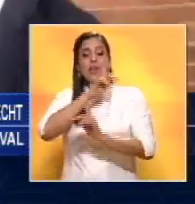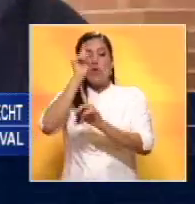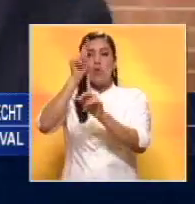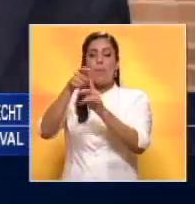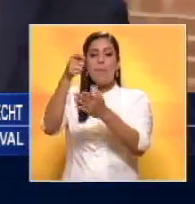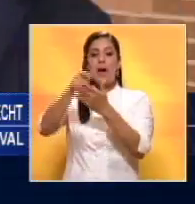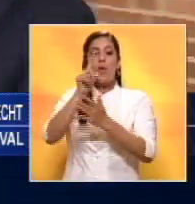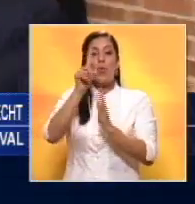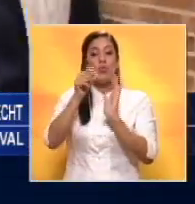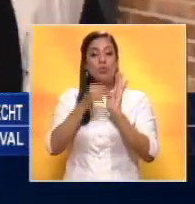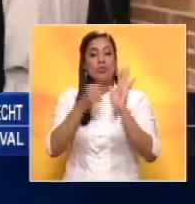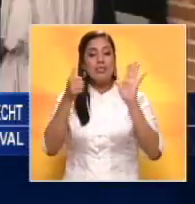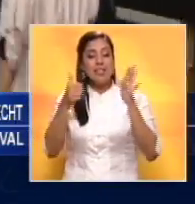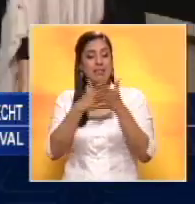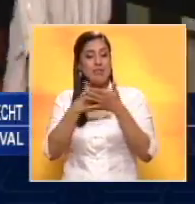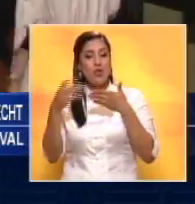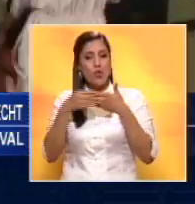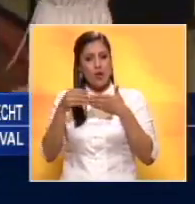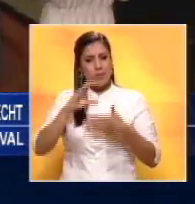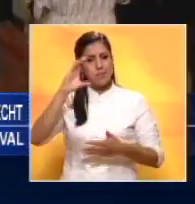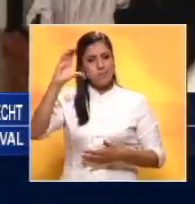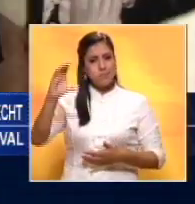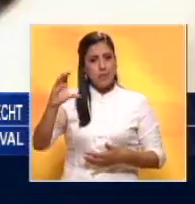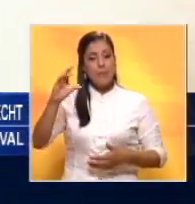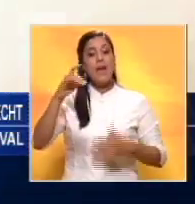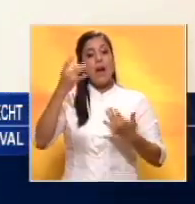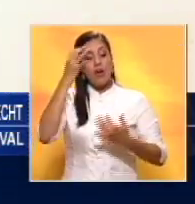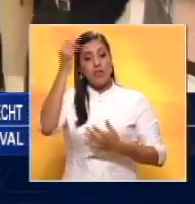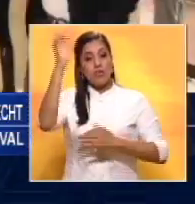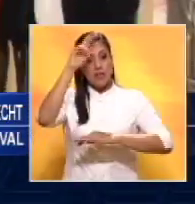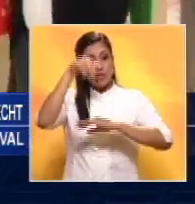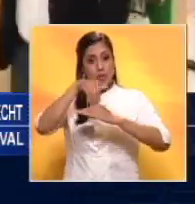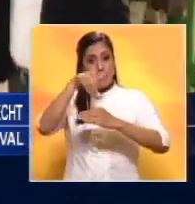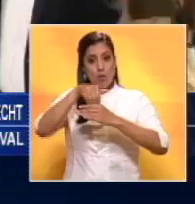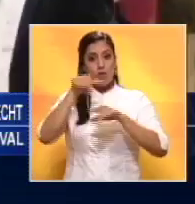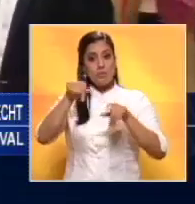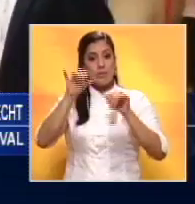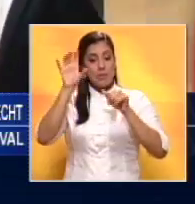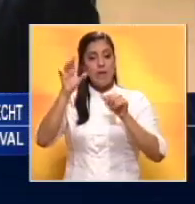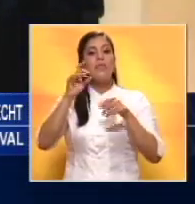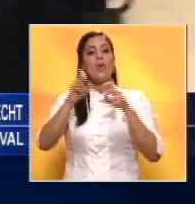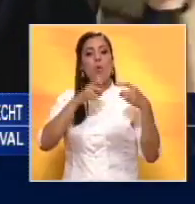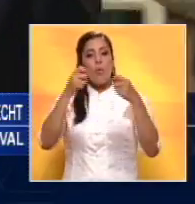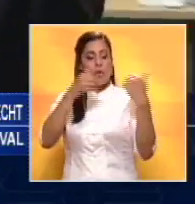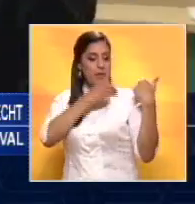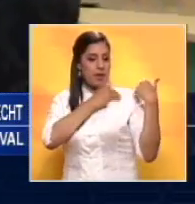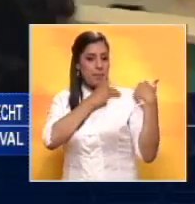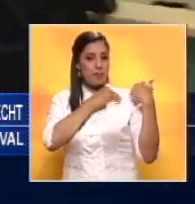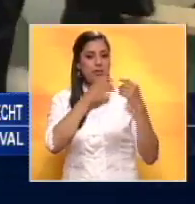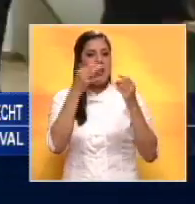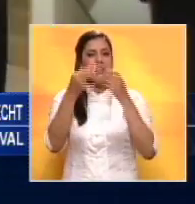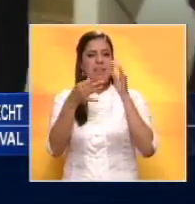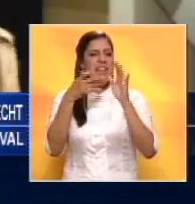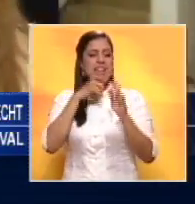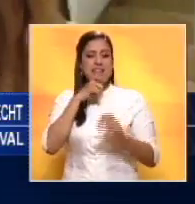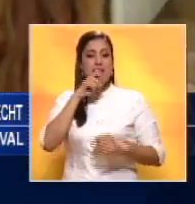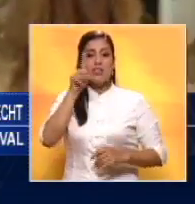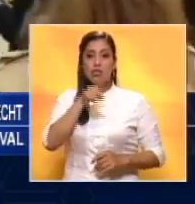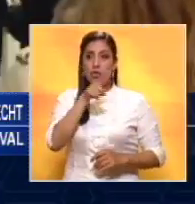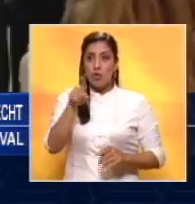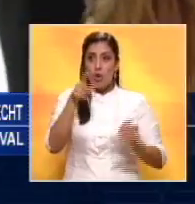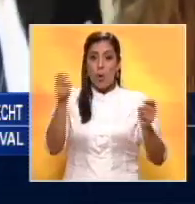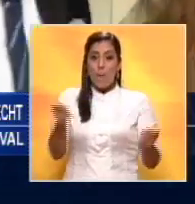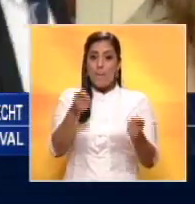destinado $1.6 millones. El Consejo Nacional Electoral de ese país será ahora el encargado de determinar si